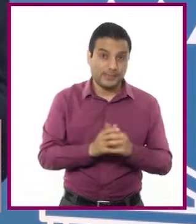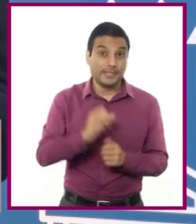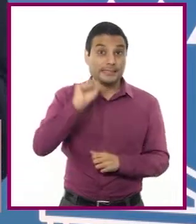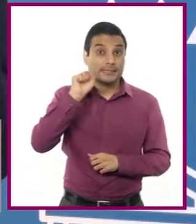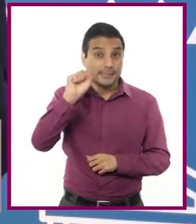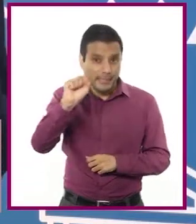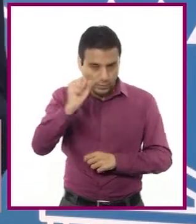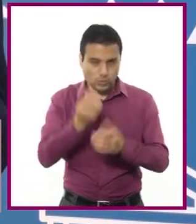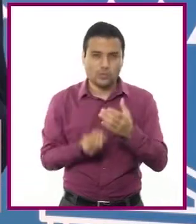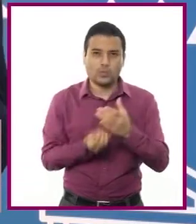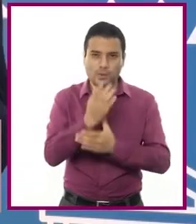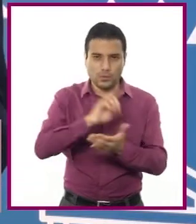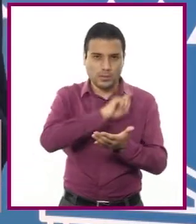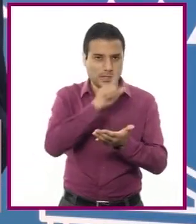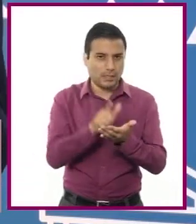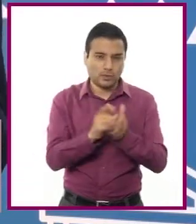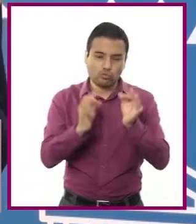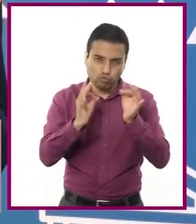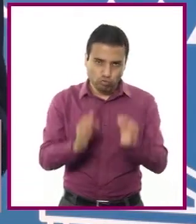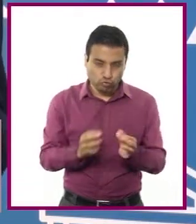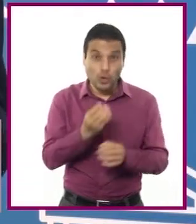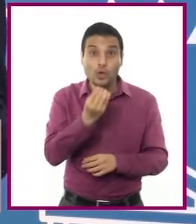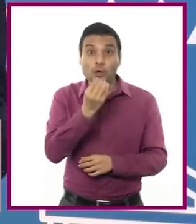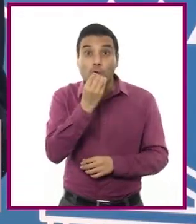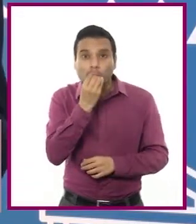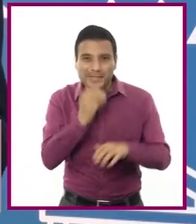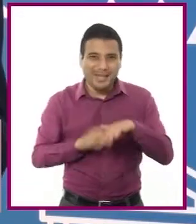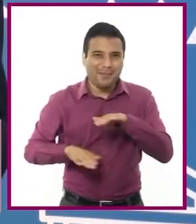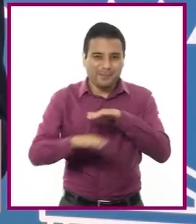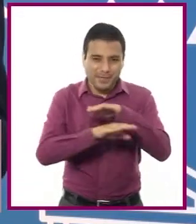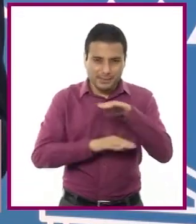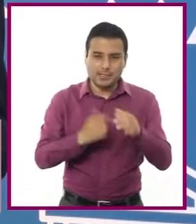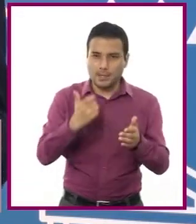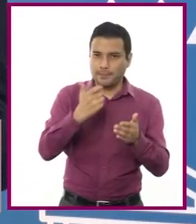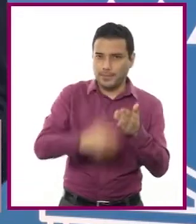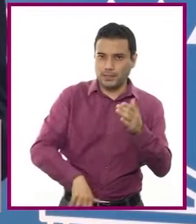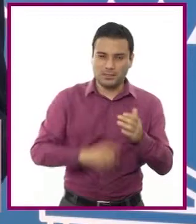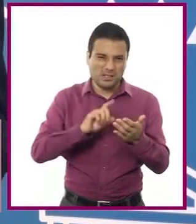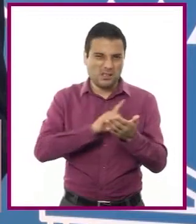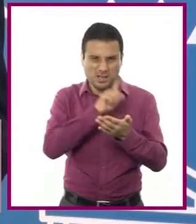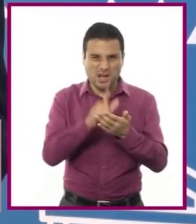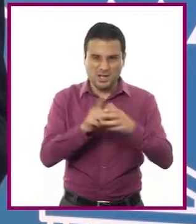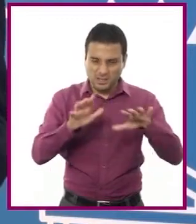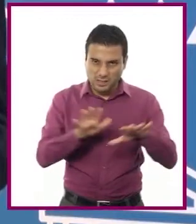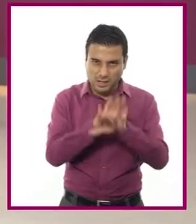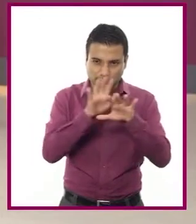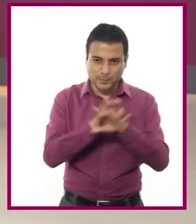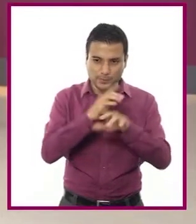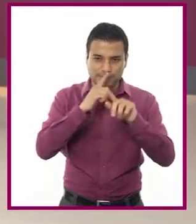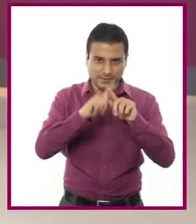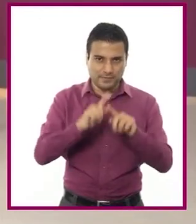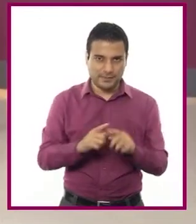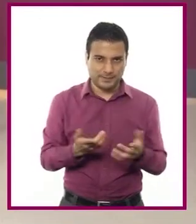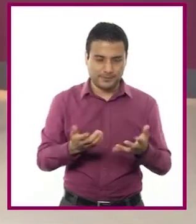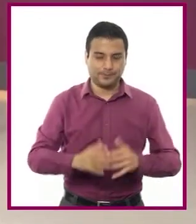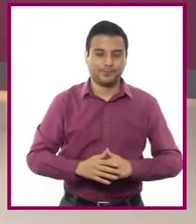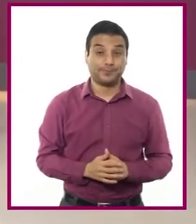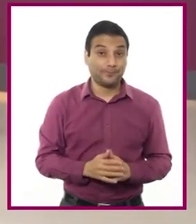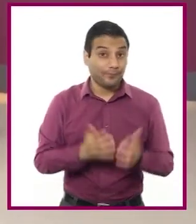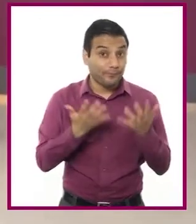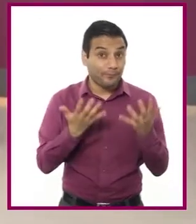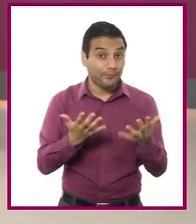sindicatos, disminuyó el precio de alimentos de primera necesidad, entre otras reformas de carácter socialista.